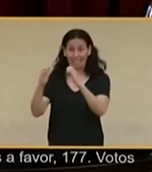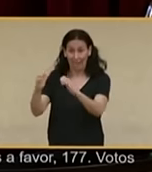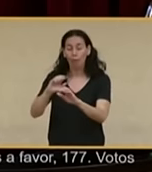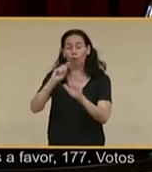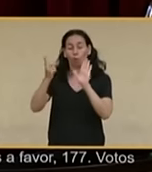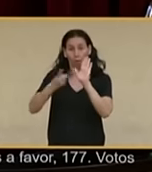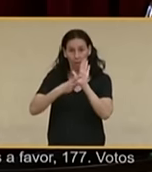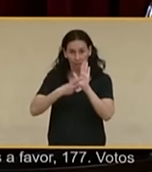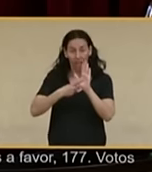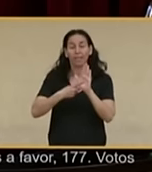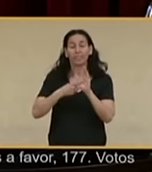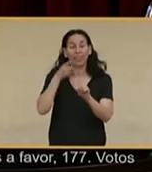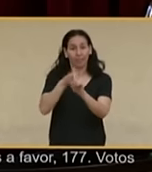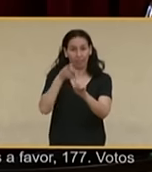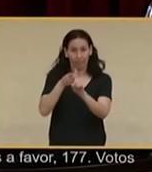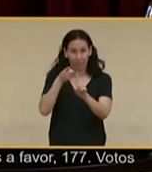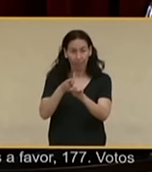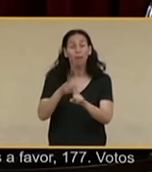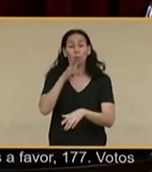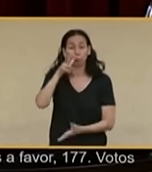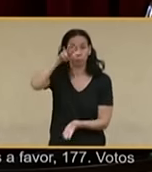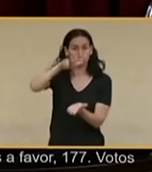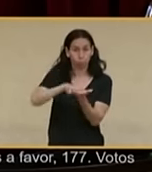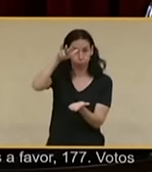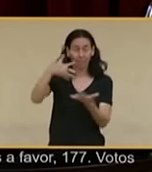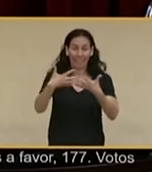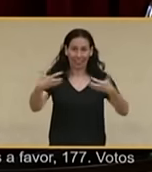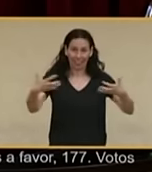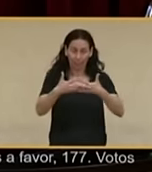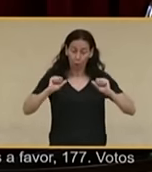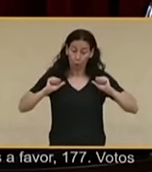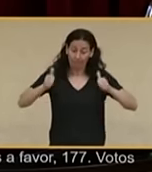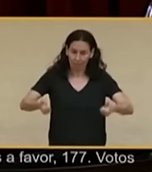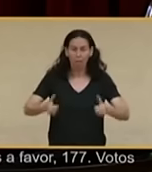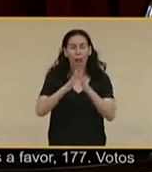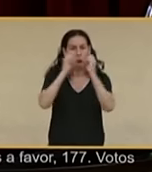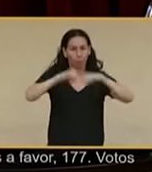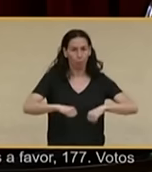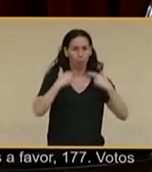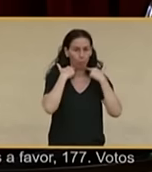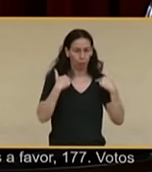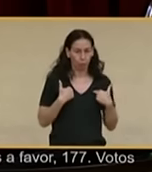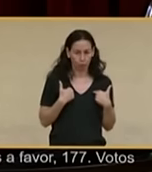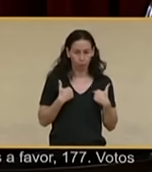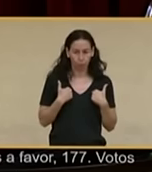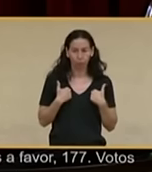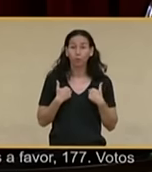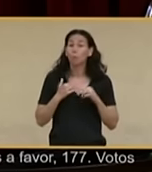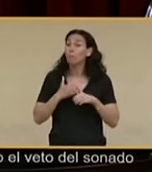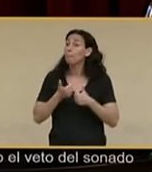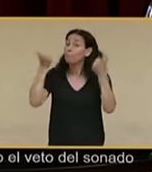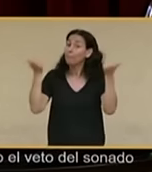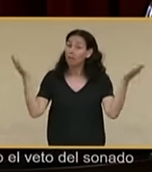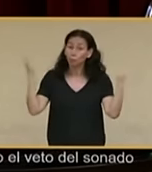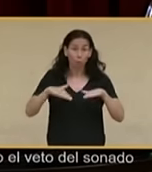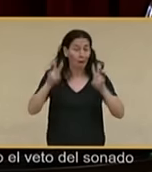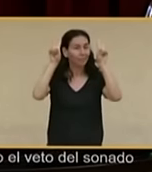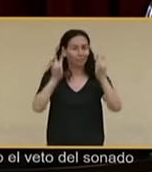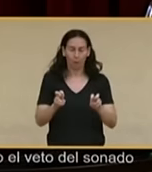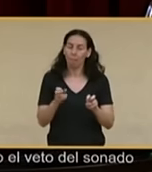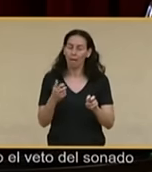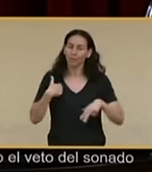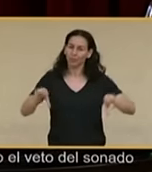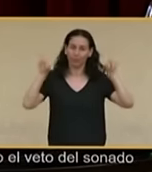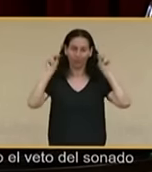de ley orgánica de referencia y, por tanto, ratificado el texto inicialmente aprobado por el Congreso. No habiendo más asuntos a tratar, se levanta la sesión